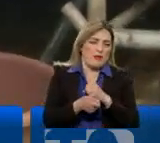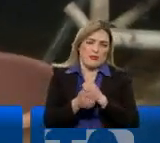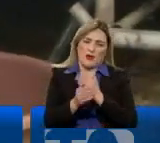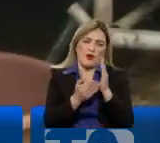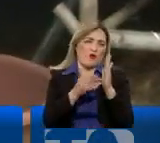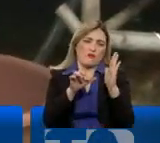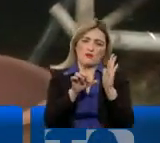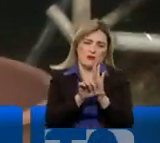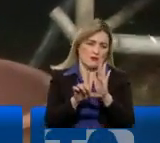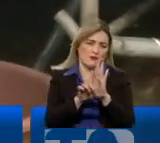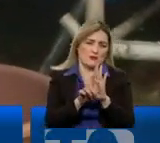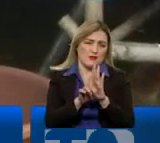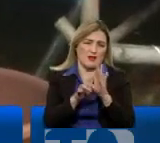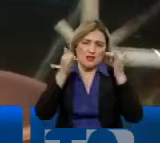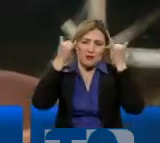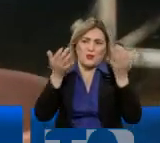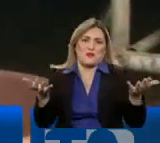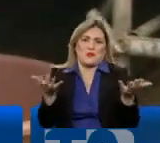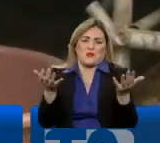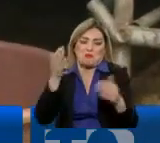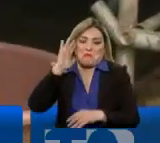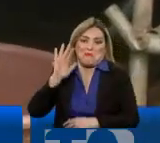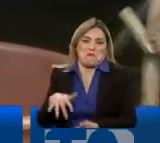con los animales de dudosa procedencia,